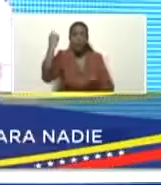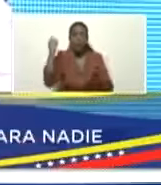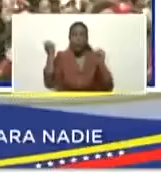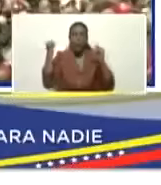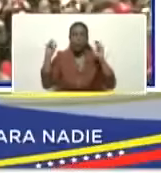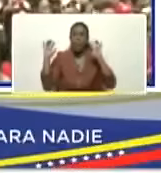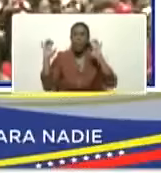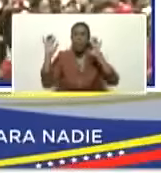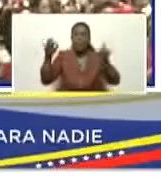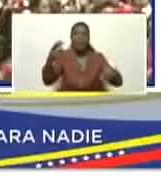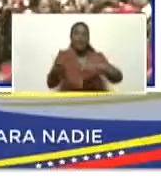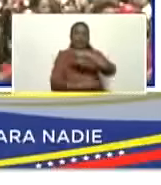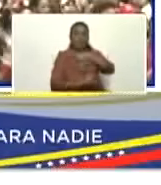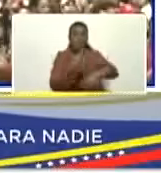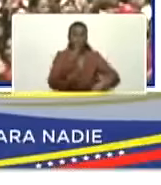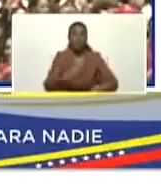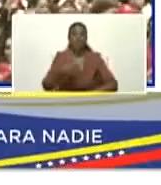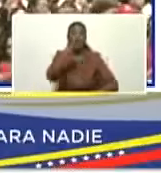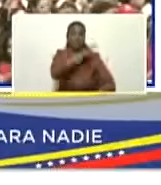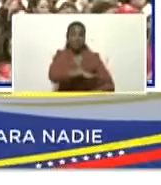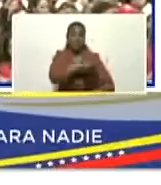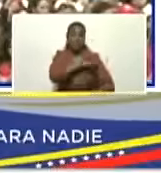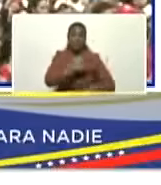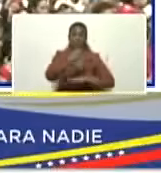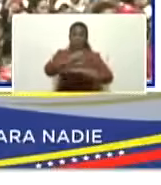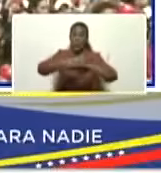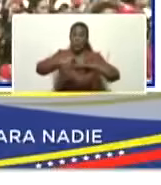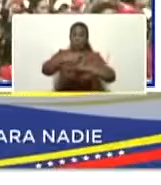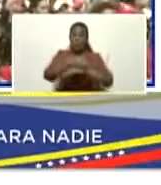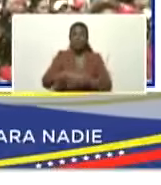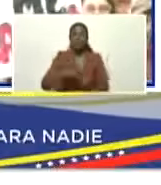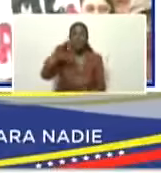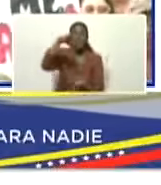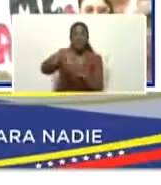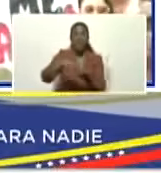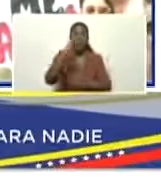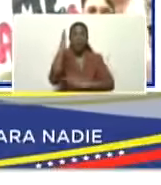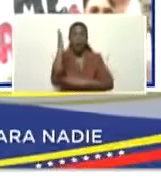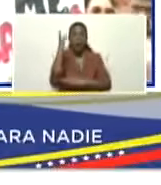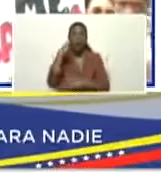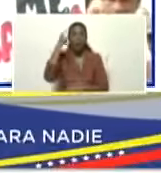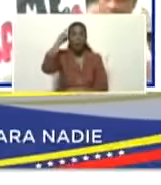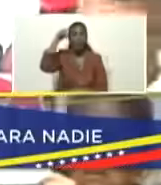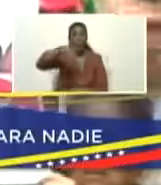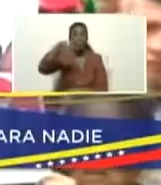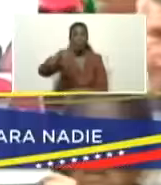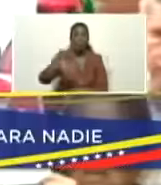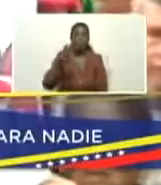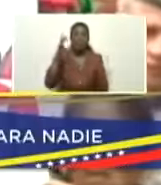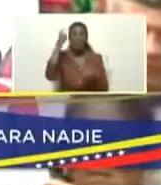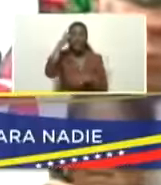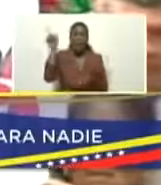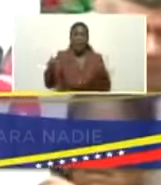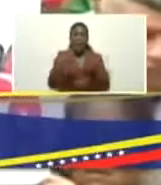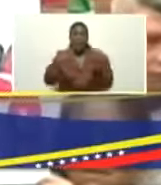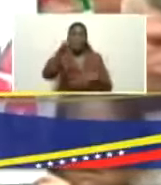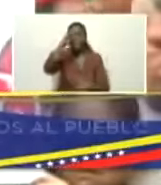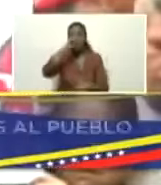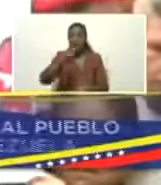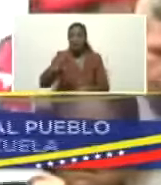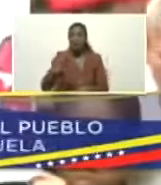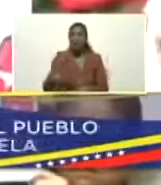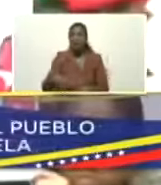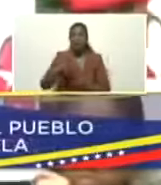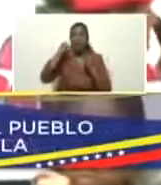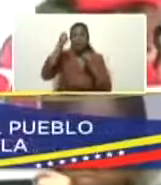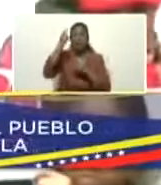la revolución, al socialismo. El Estado Lara, hoy día de cumpleaños del